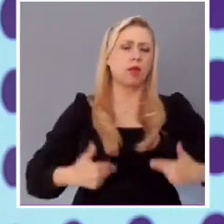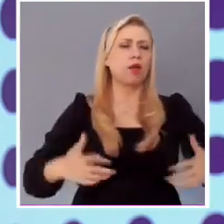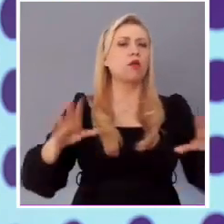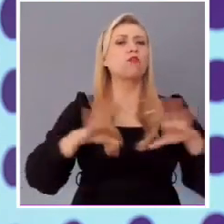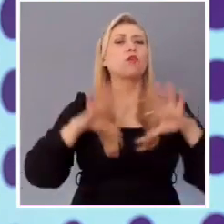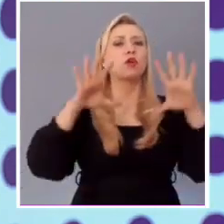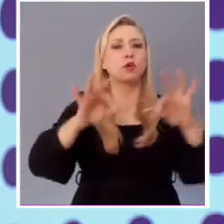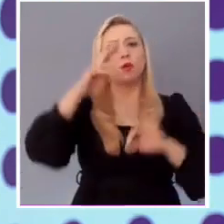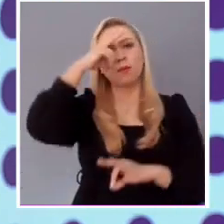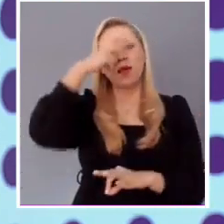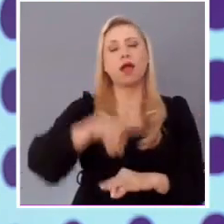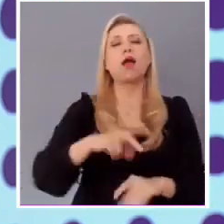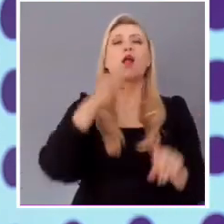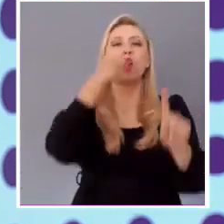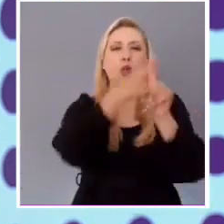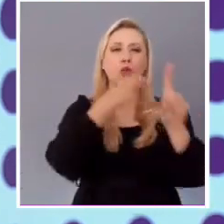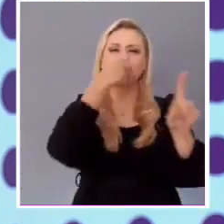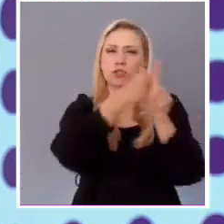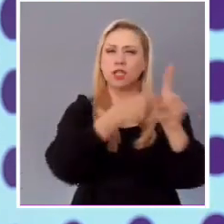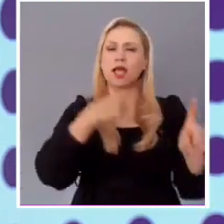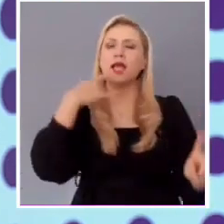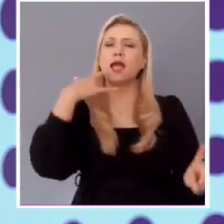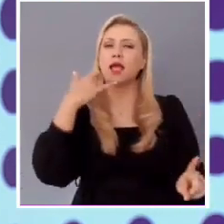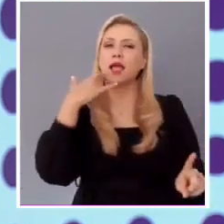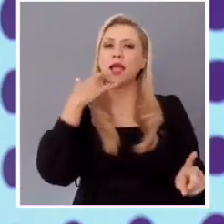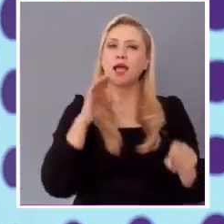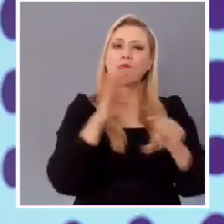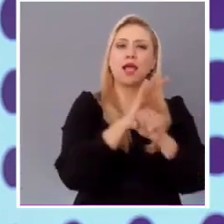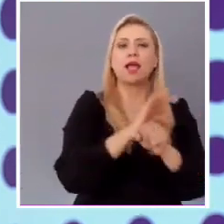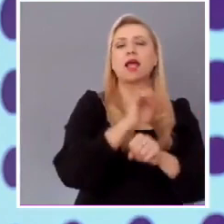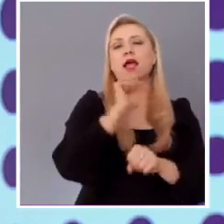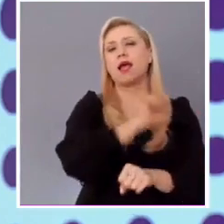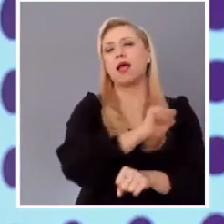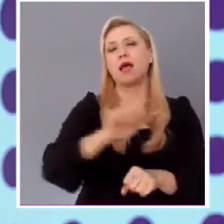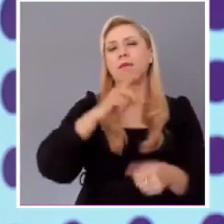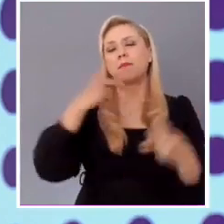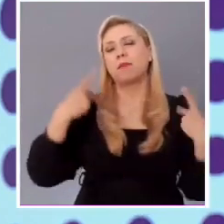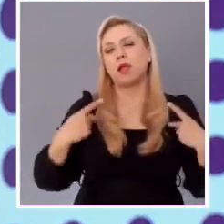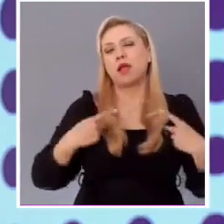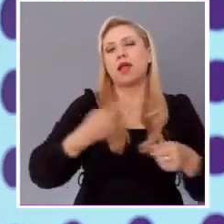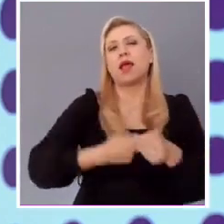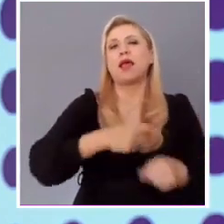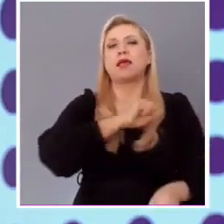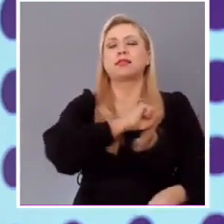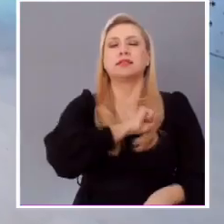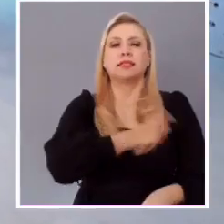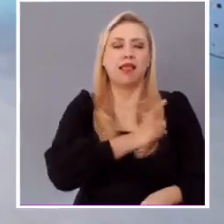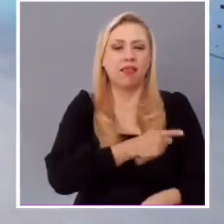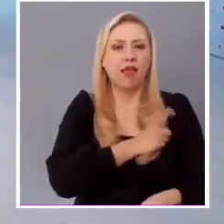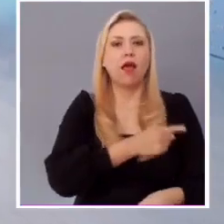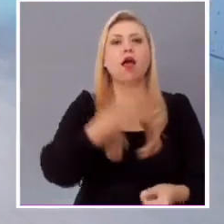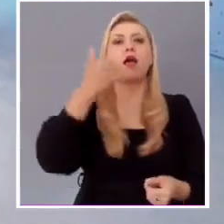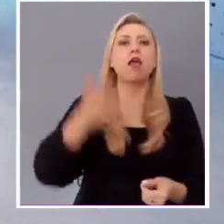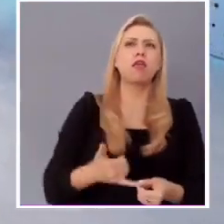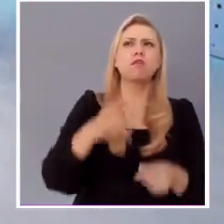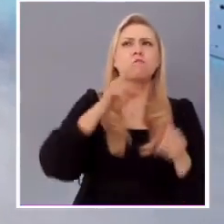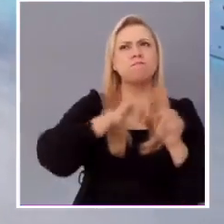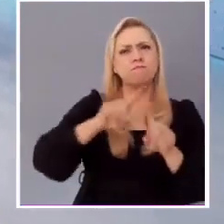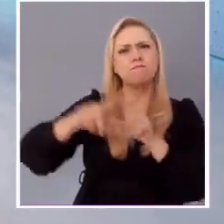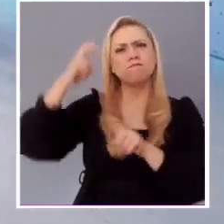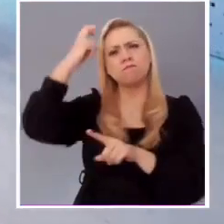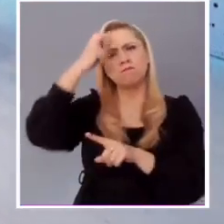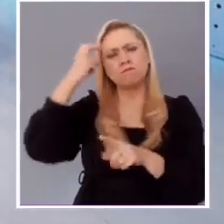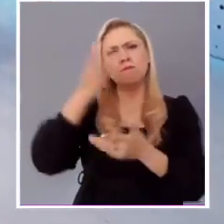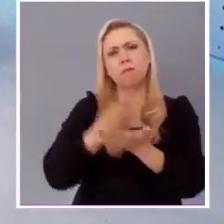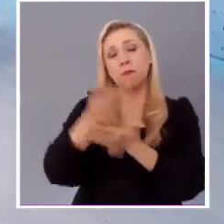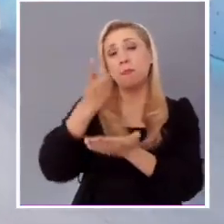SIDA, especialista en psicoterapia por la Asociación Mexicana de Alternativas en Psicología, entre otros destacados reconocimientos que tiene.